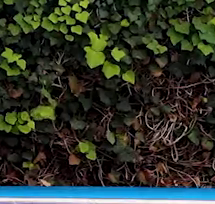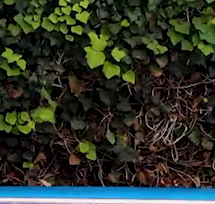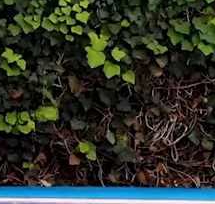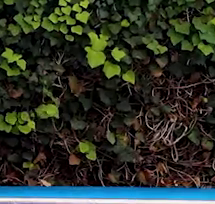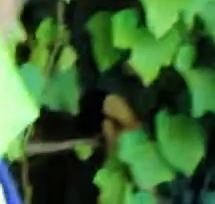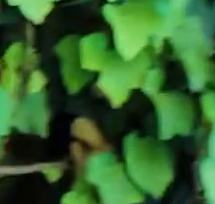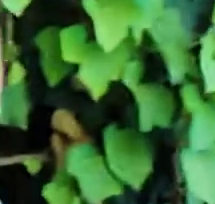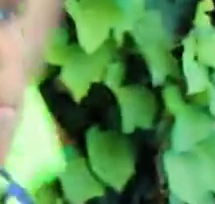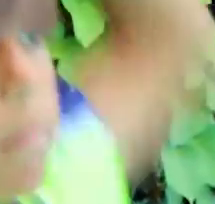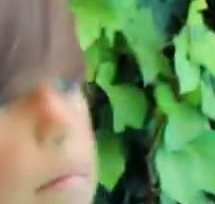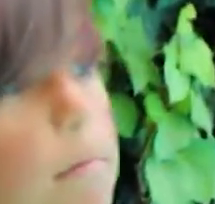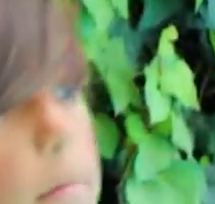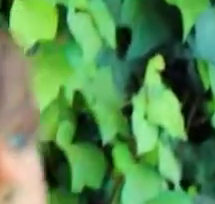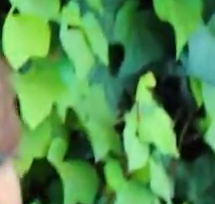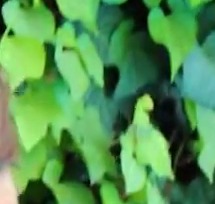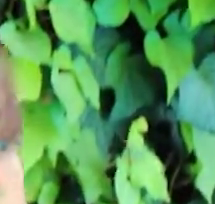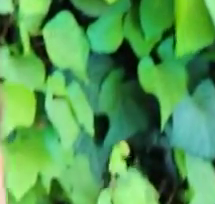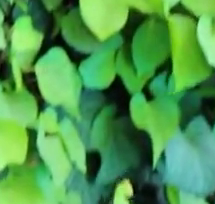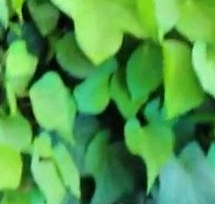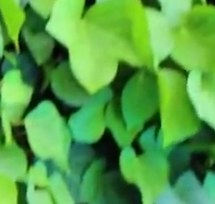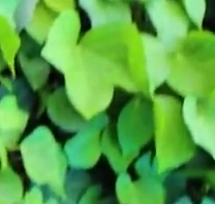pie contrario. Bien.